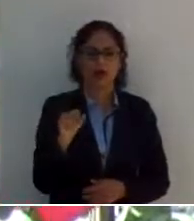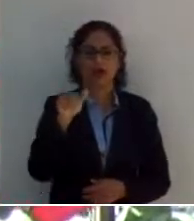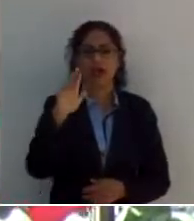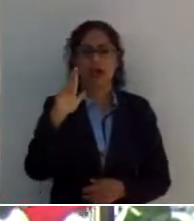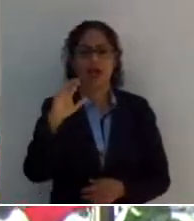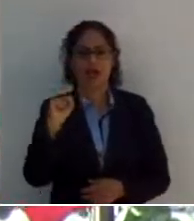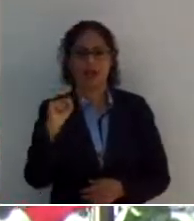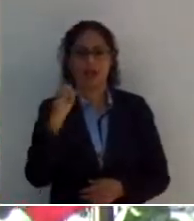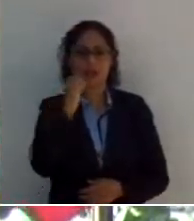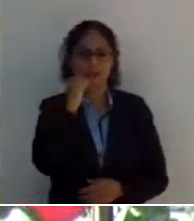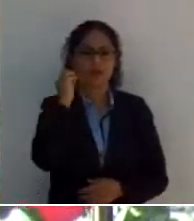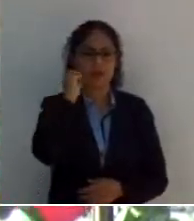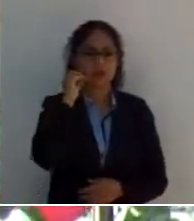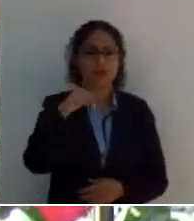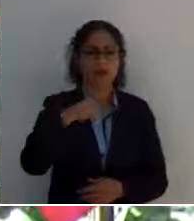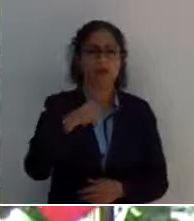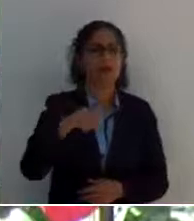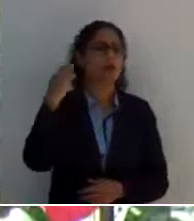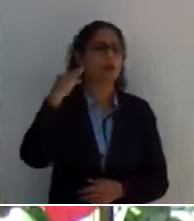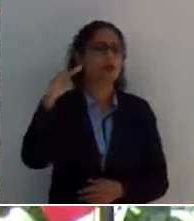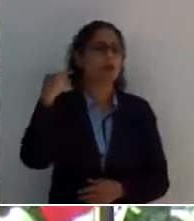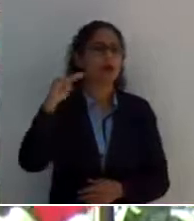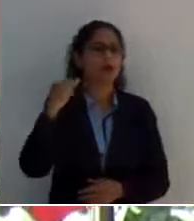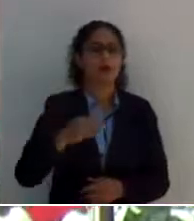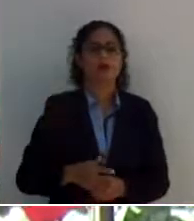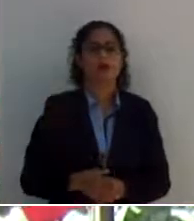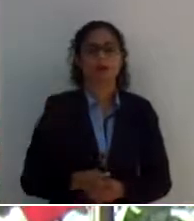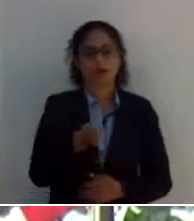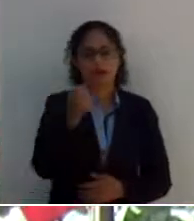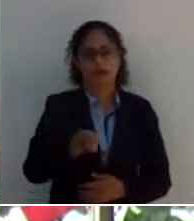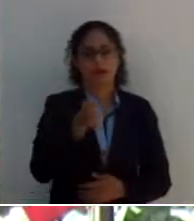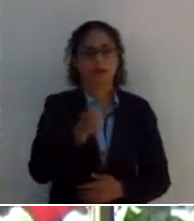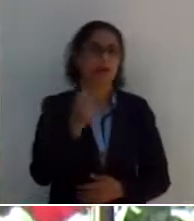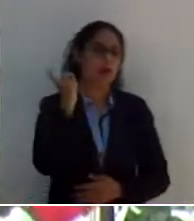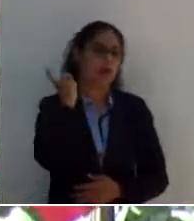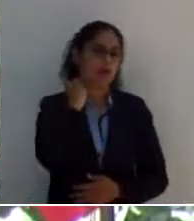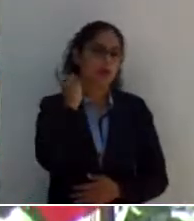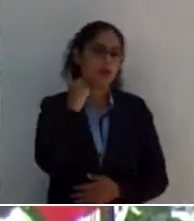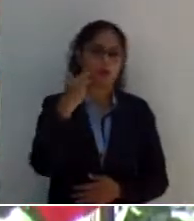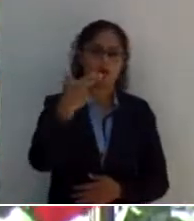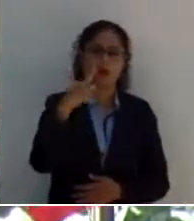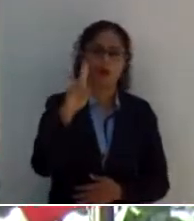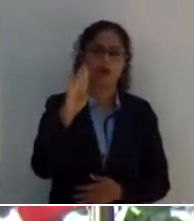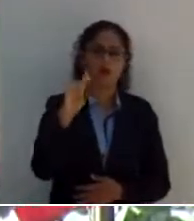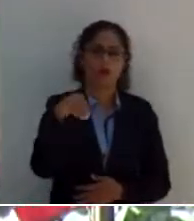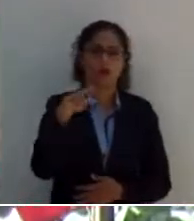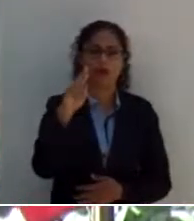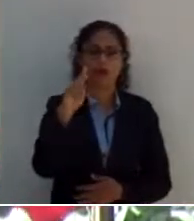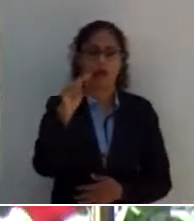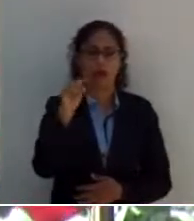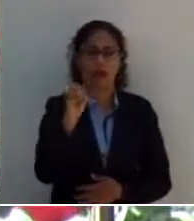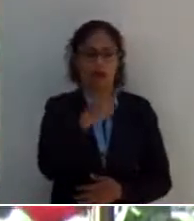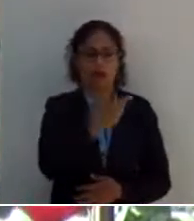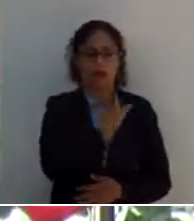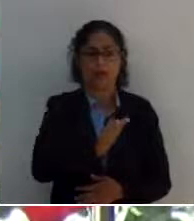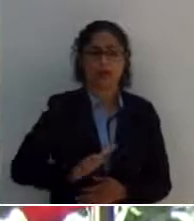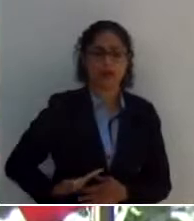de Morelia, al saludar al diputado Humberto González, presidente de la